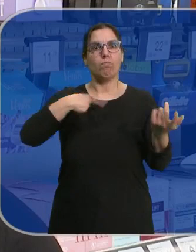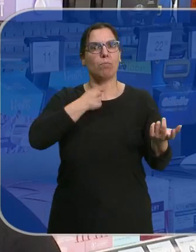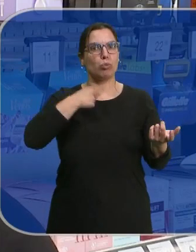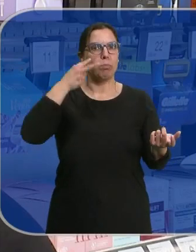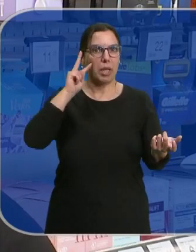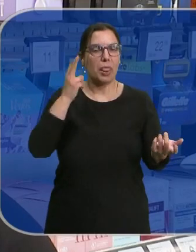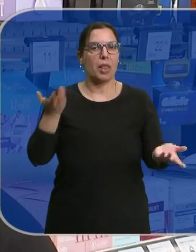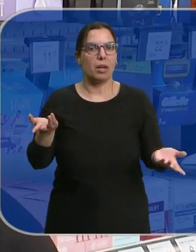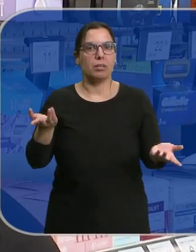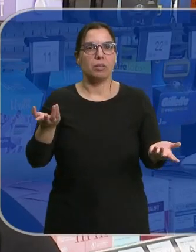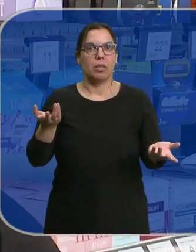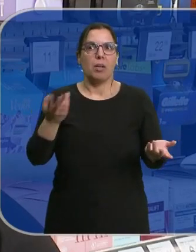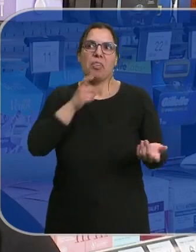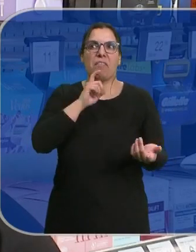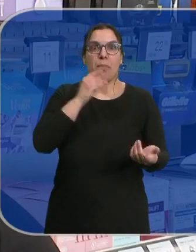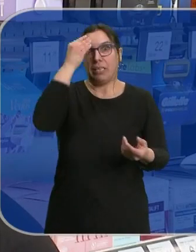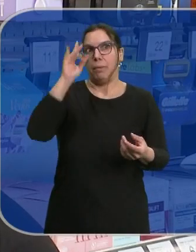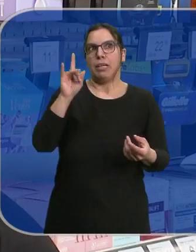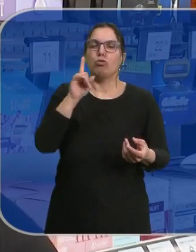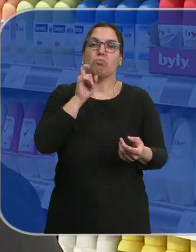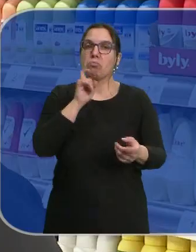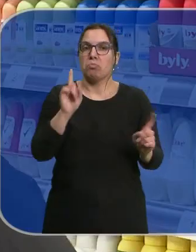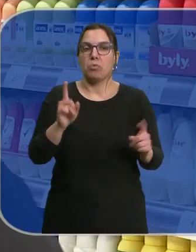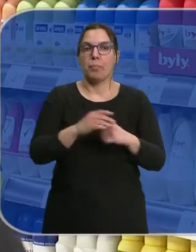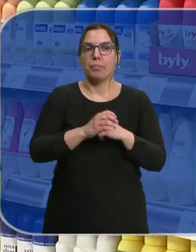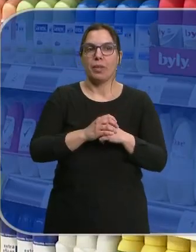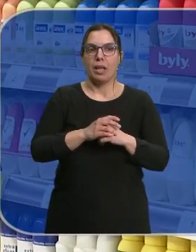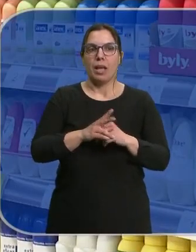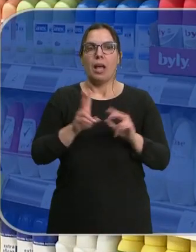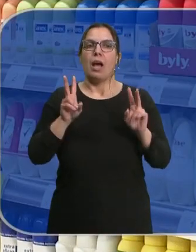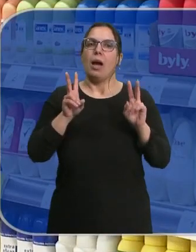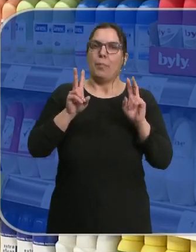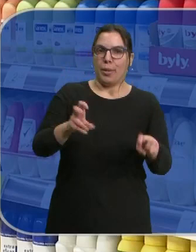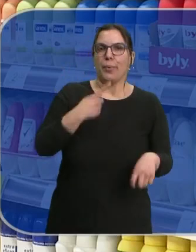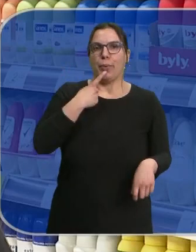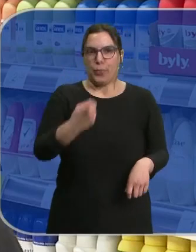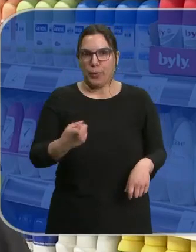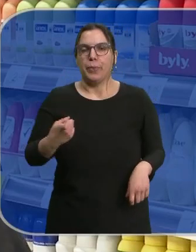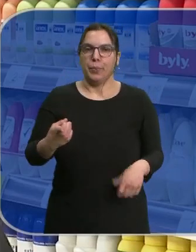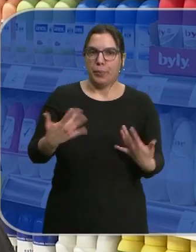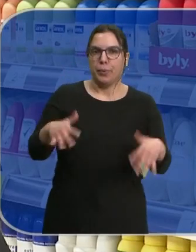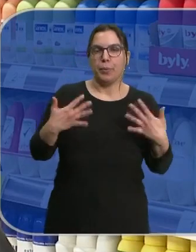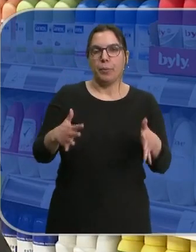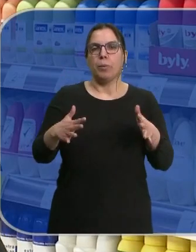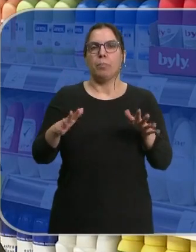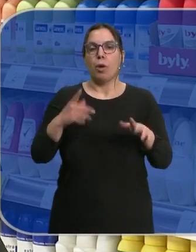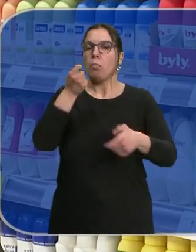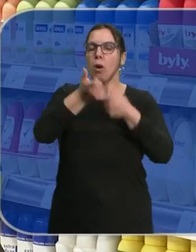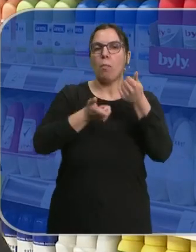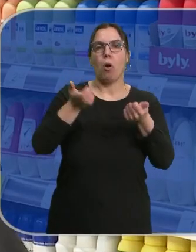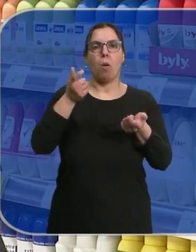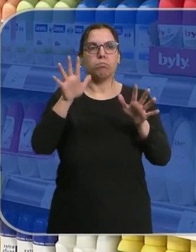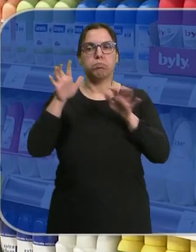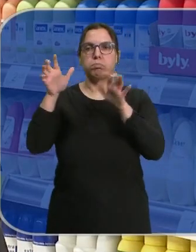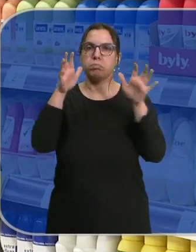gustado la experiencia y no lo veo tan difícil como pensaba que iba a ser. Bueno, al principio cuesta trabajo, pero bueno, mejorando poco a